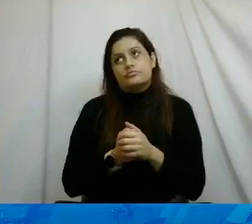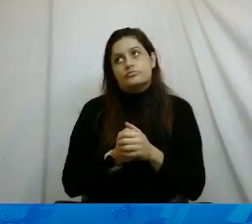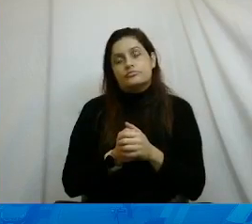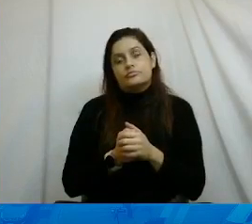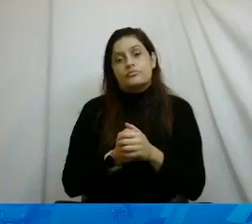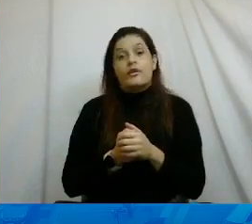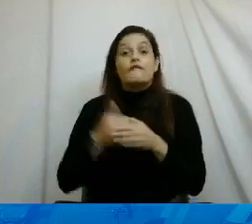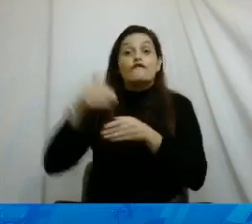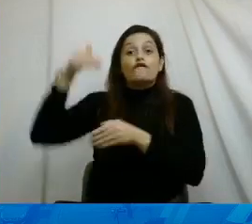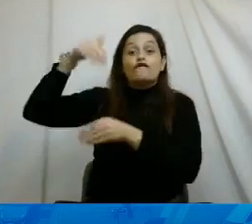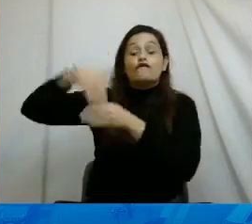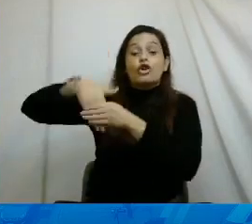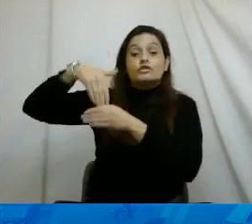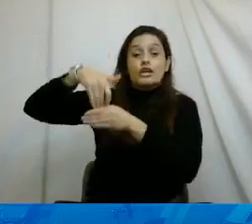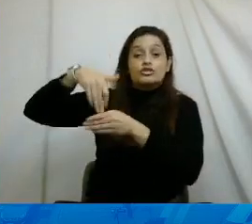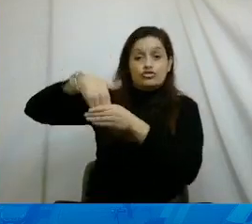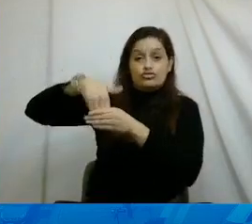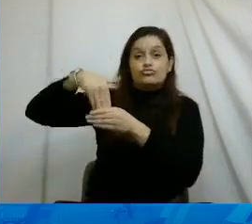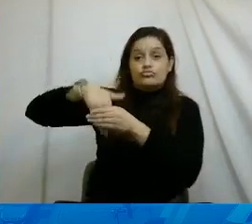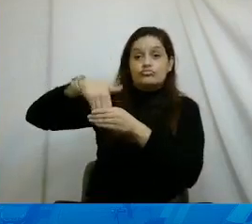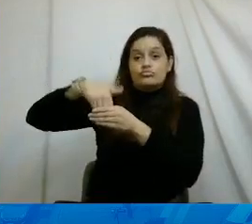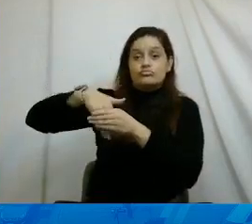una votación que va a